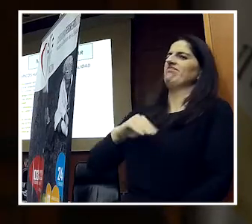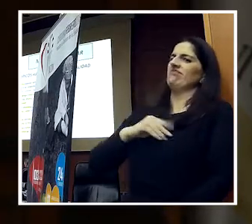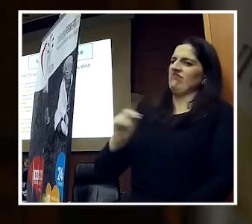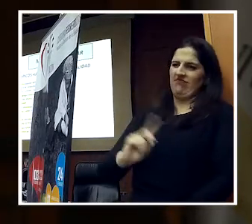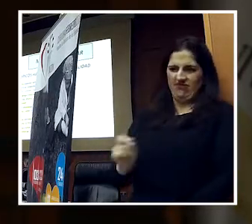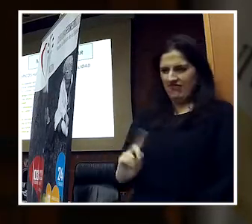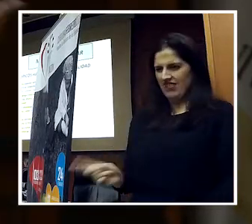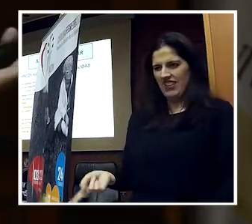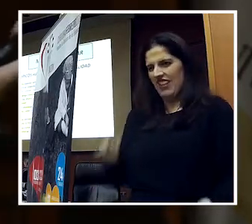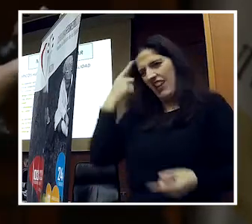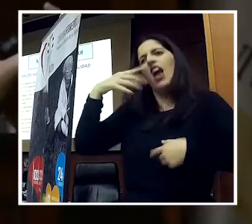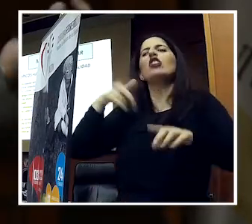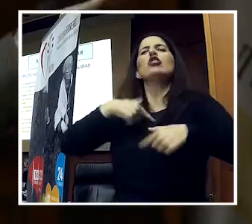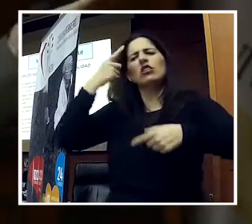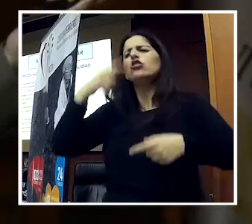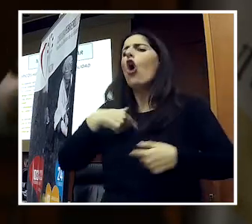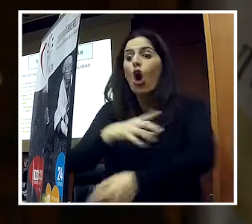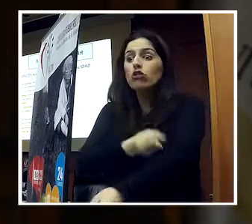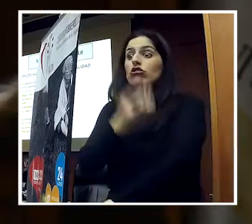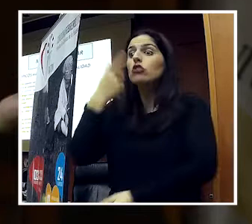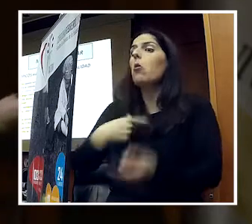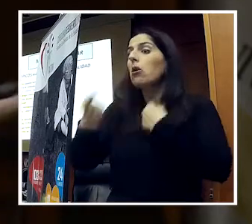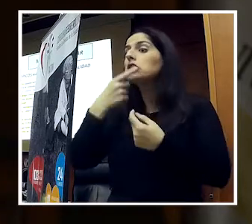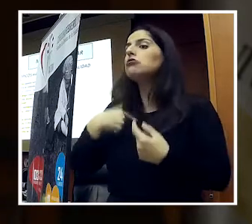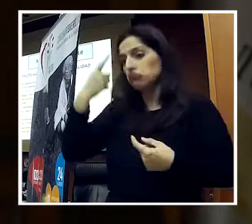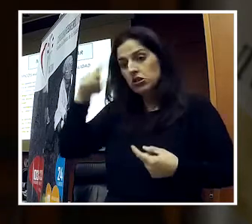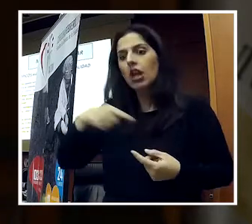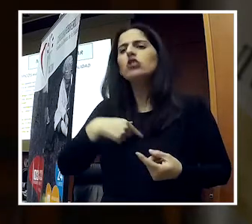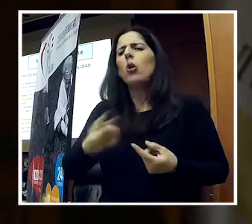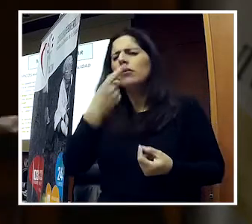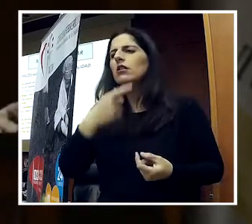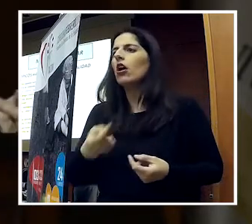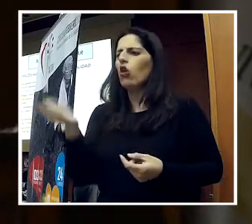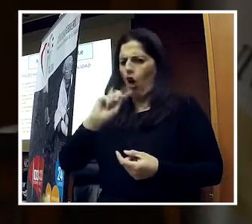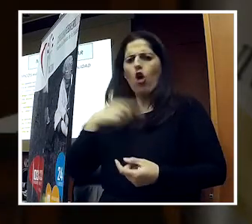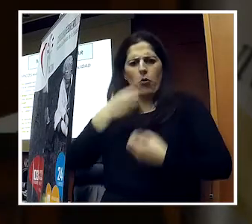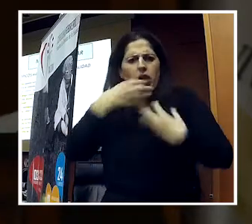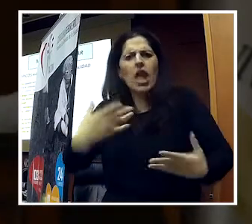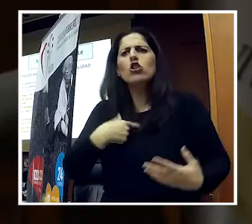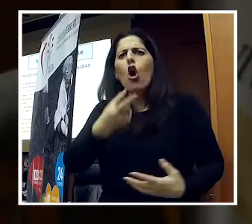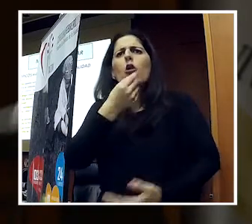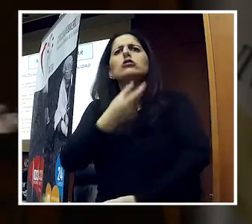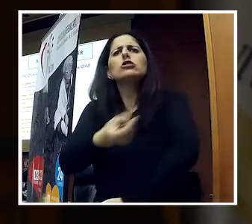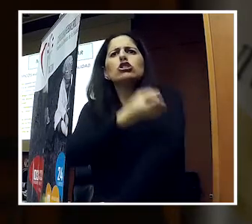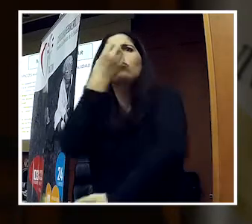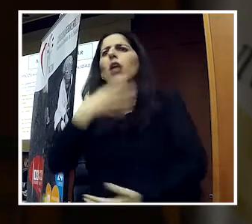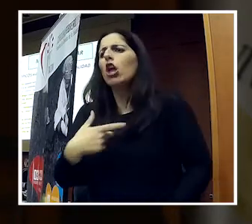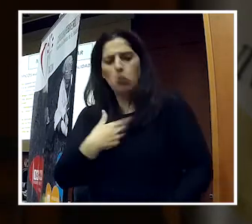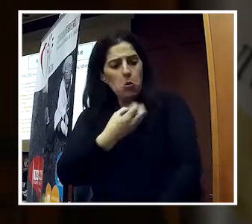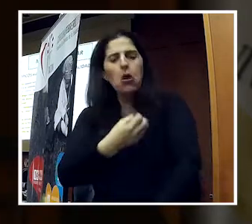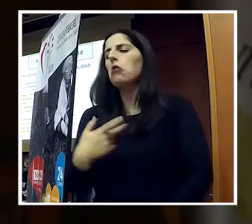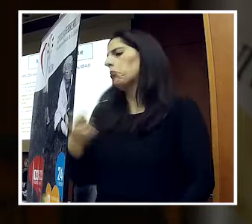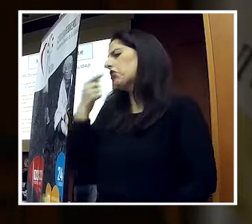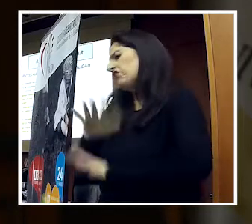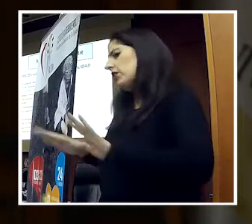otras cosas, como tengo controlada la tensión, como tengo controlado el azúcar, pero ¿se ha tomado usted la pastilla? No. ¿Cómo que no? No, yo ya me tomo la tensión y la tenía